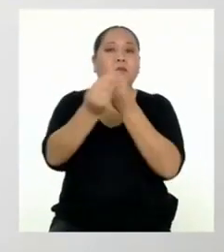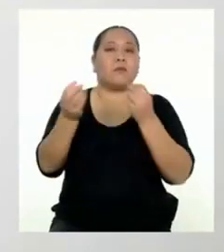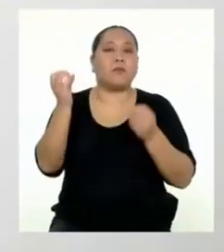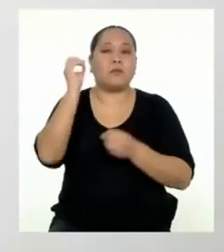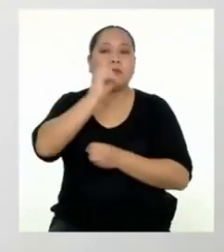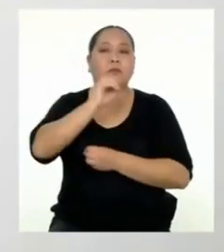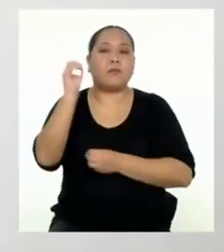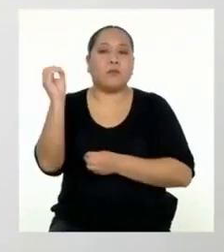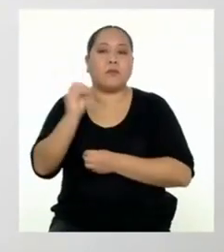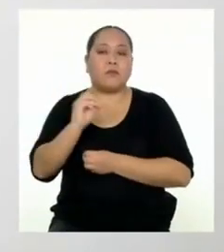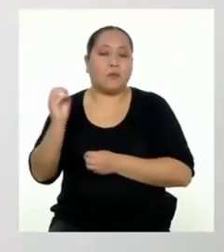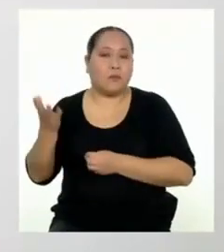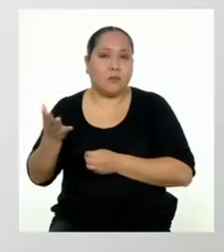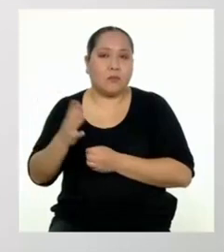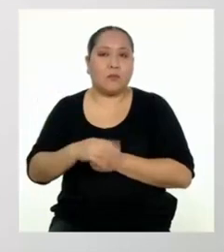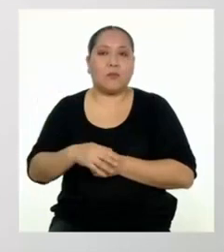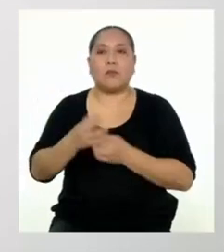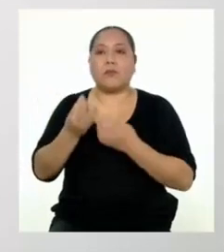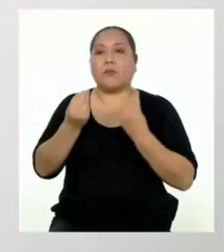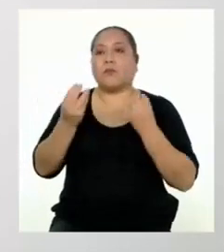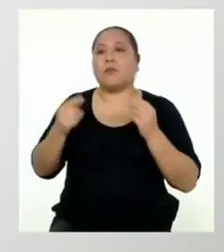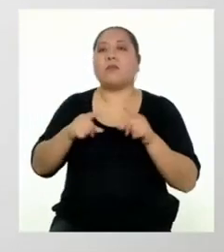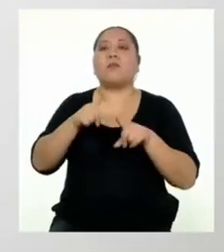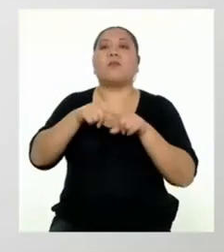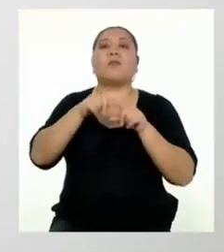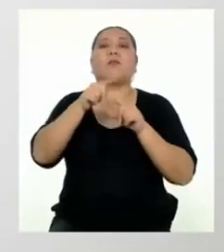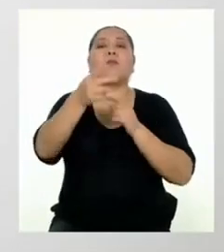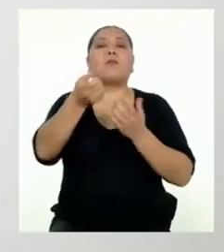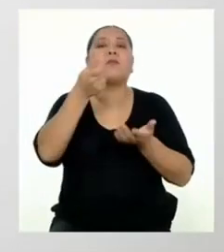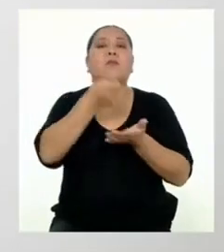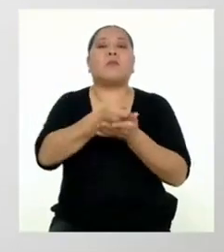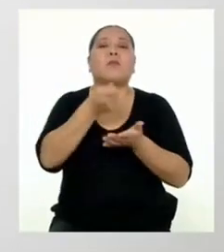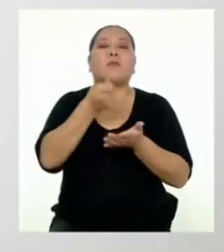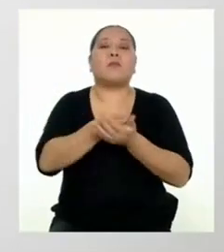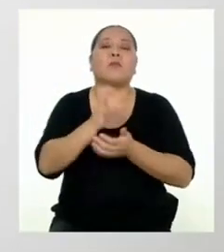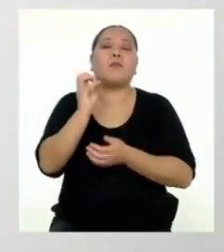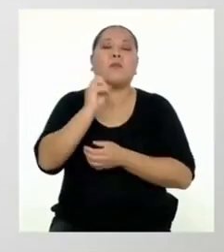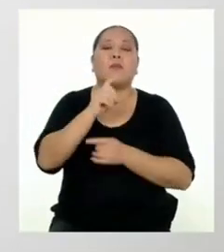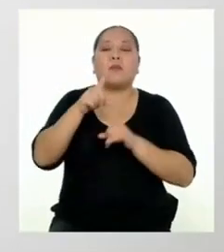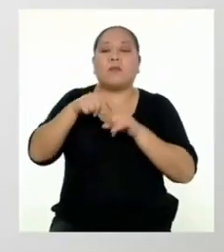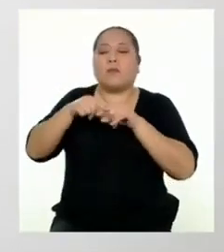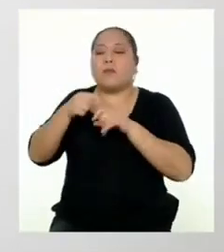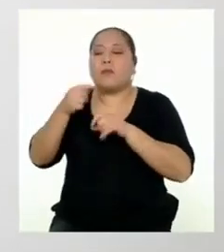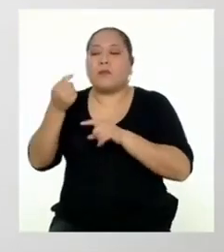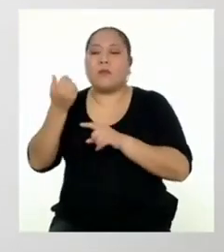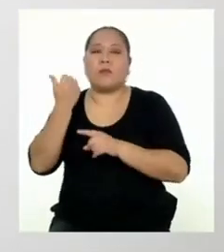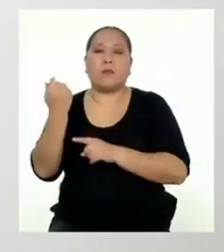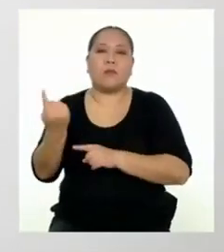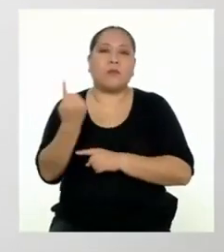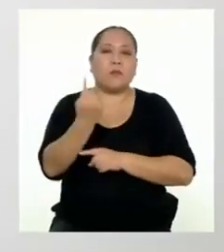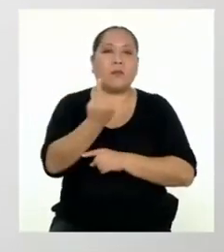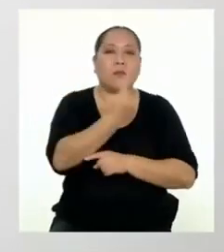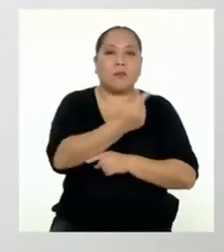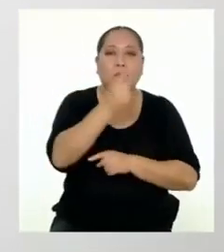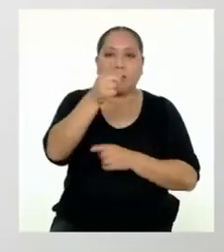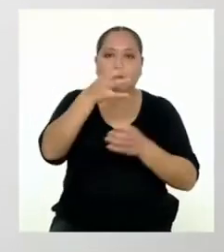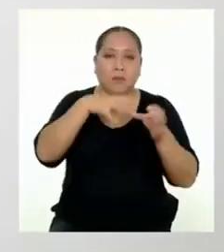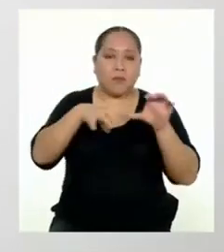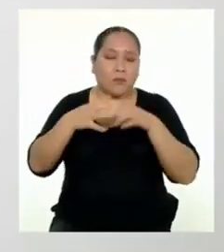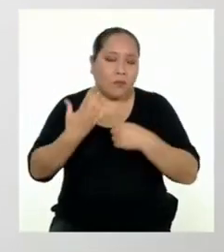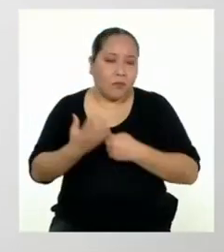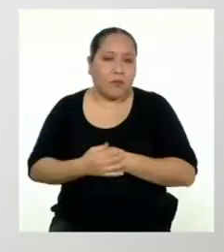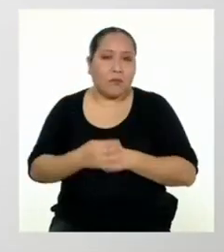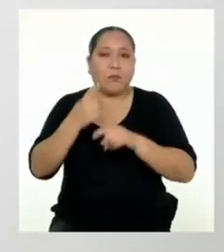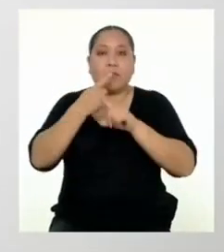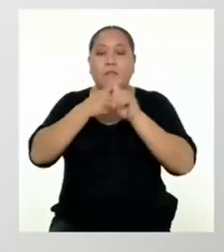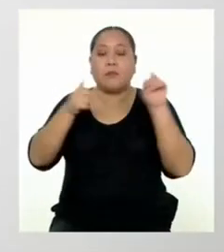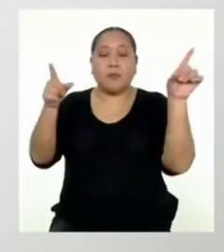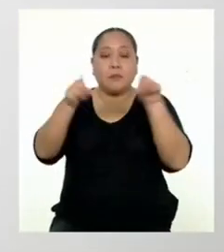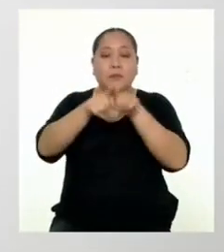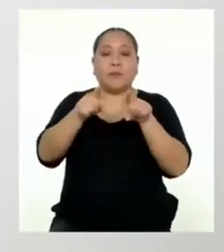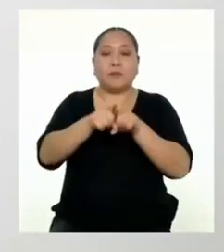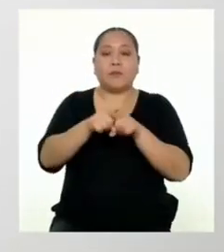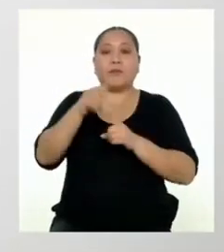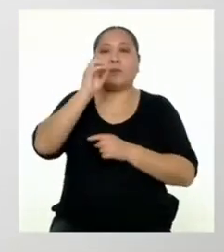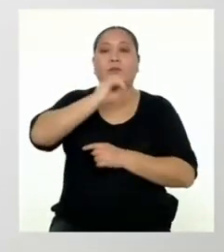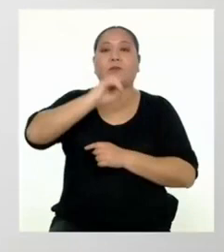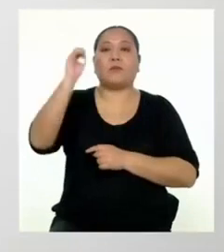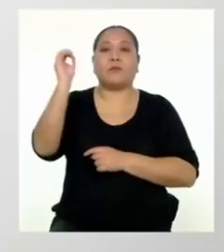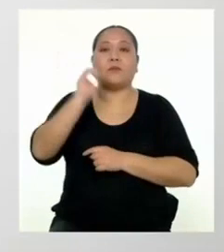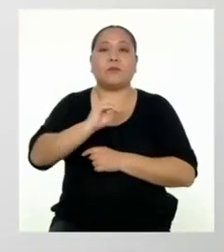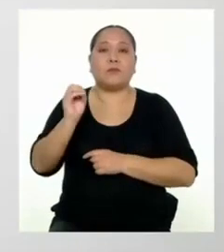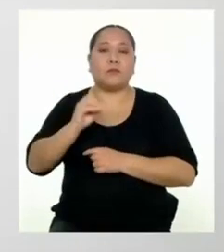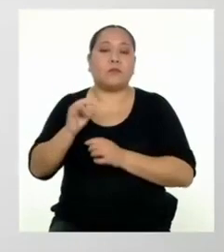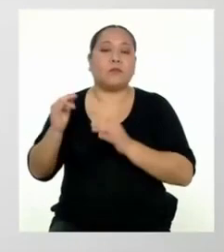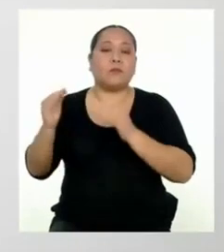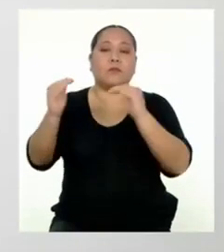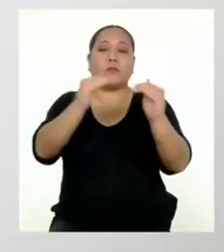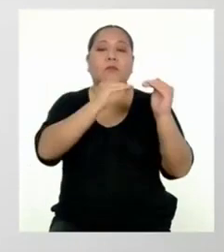varios impuestos. La mayoría depende de tu nivel de ingreso o aplican a ciertas actividades productivas. Sin embargo, también tenemos un impuesto